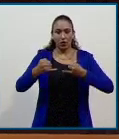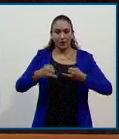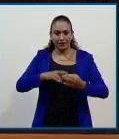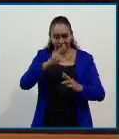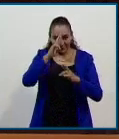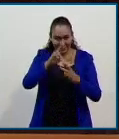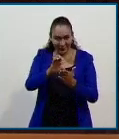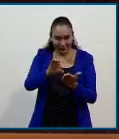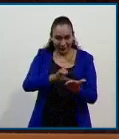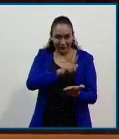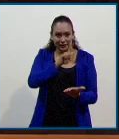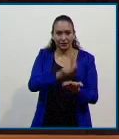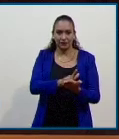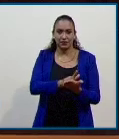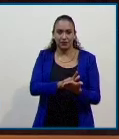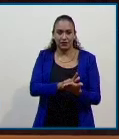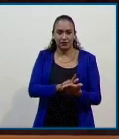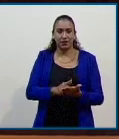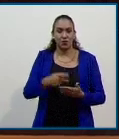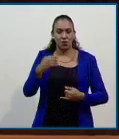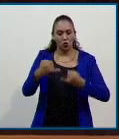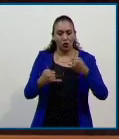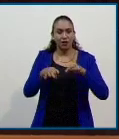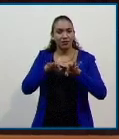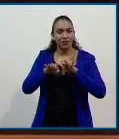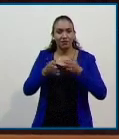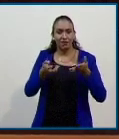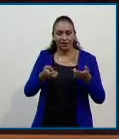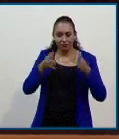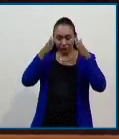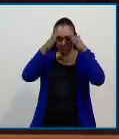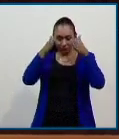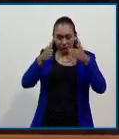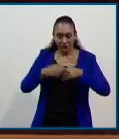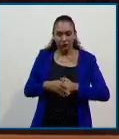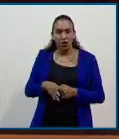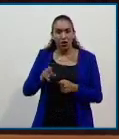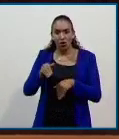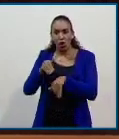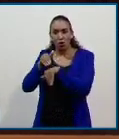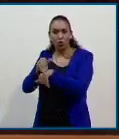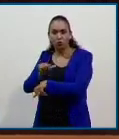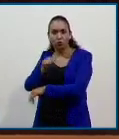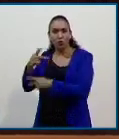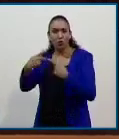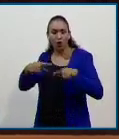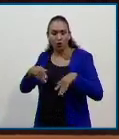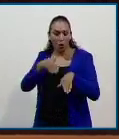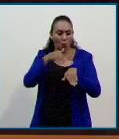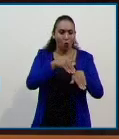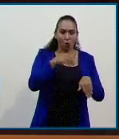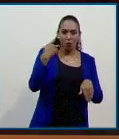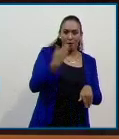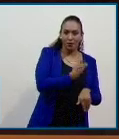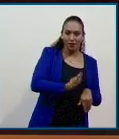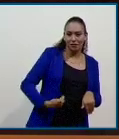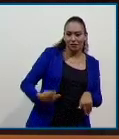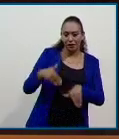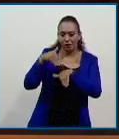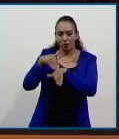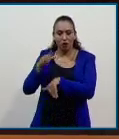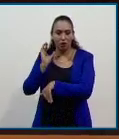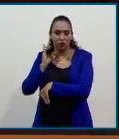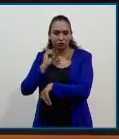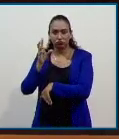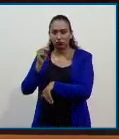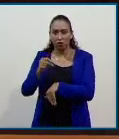como agente del Estado, independiente no solo de la sociedad, sino de los otros dos poderes, ajeno a